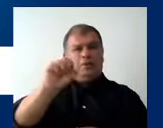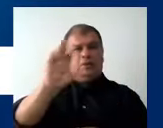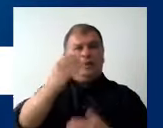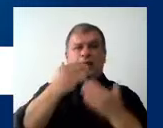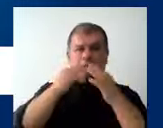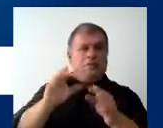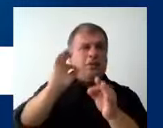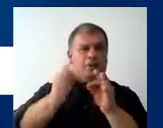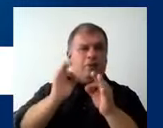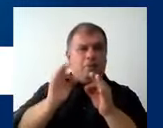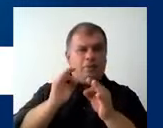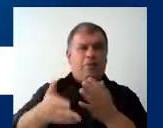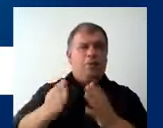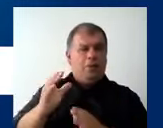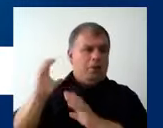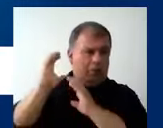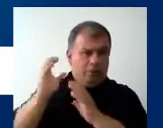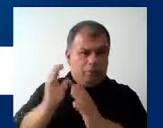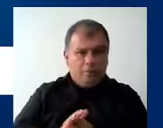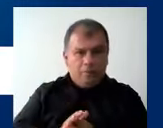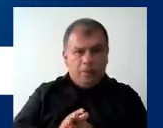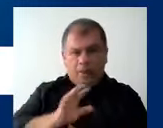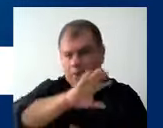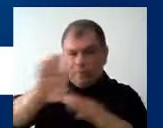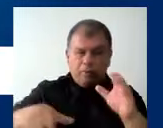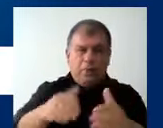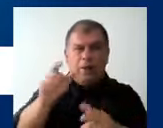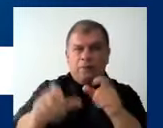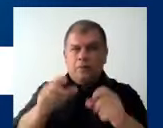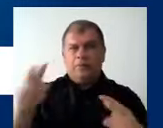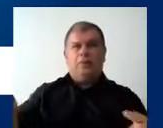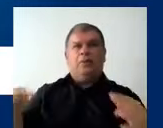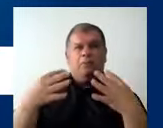intérprete de lengua de señas, Héctor, y a todas las personas que